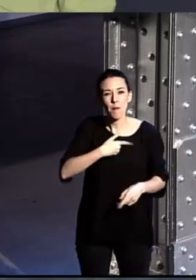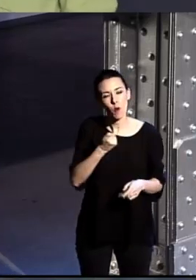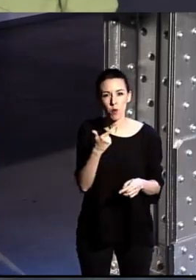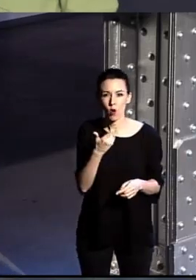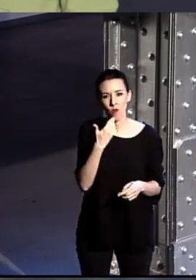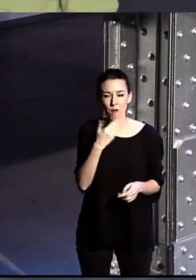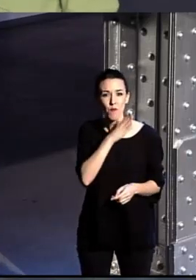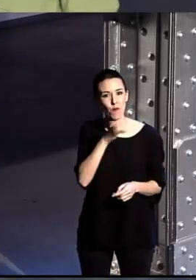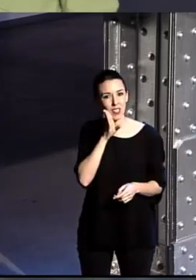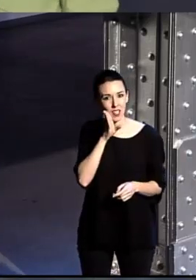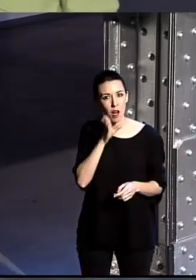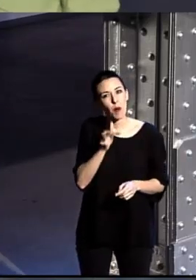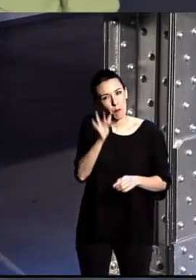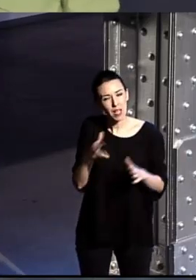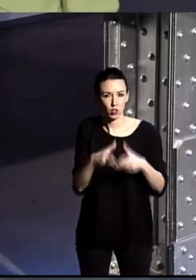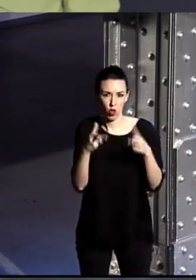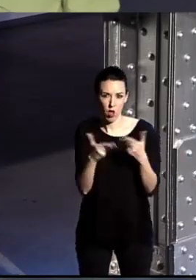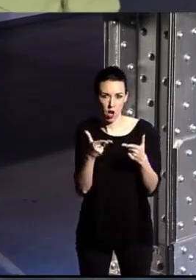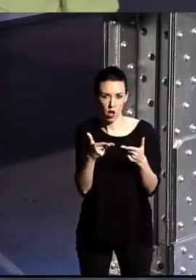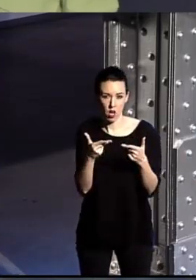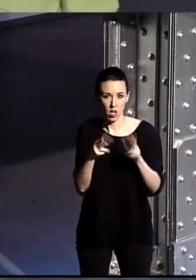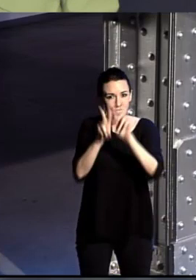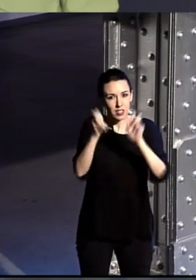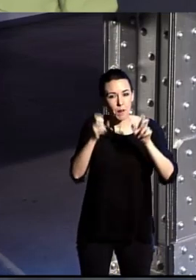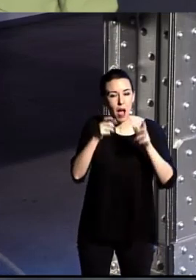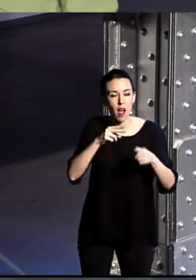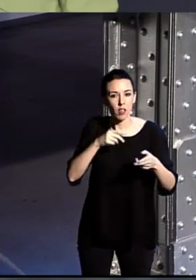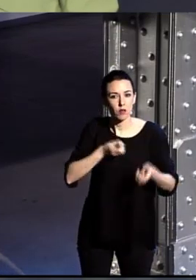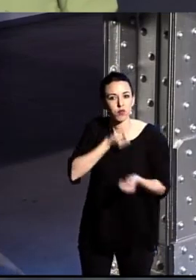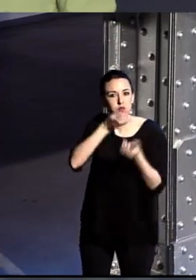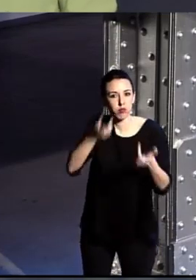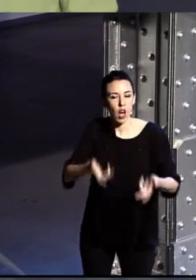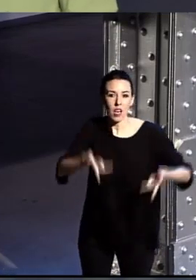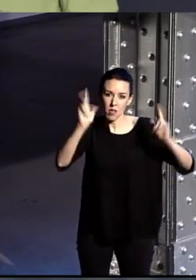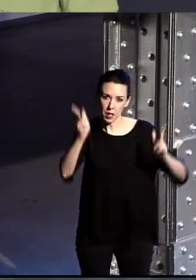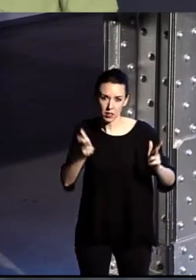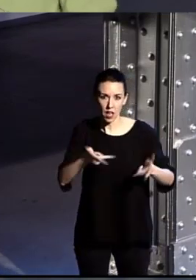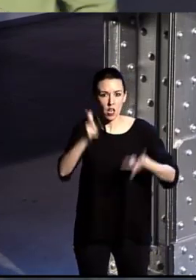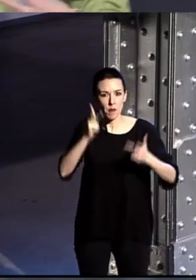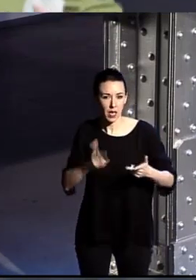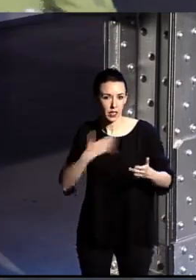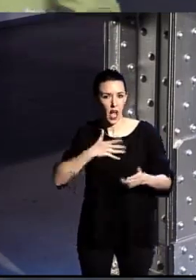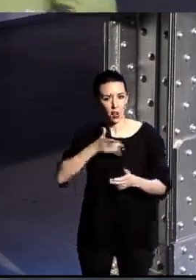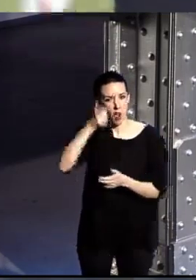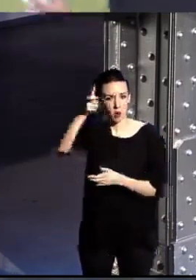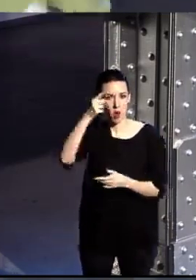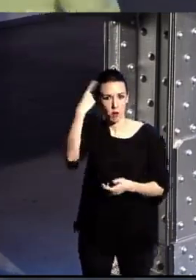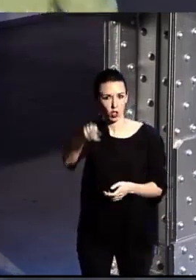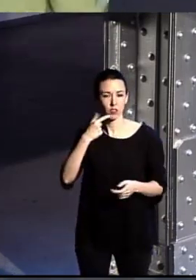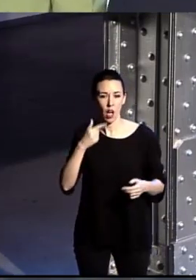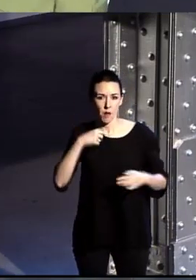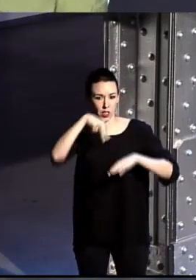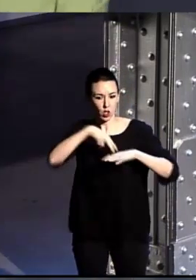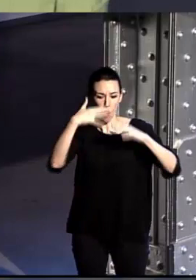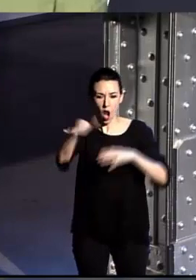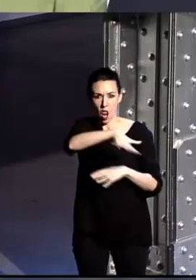es un maternaje social, ¿no? Y más de mensaje de liberación, un poco una alegoría de la libertad guiando al pueblo, ¿no? Que, ¿sabe? Ese pecho descubierto y esa locura,